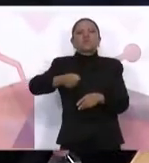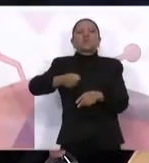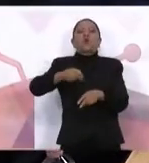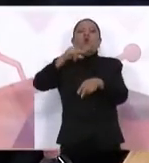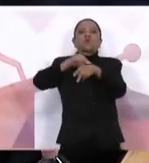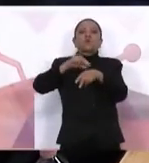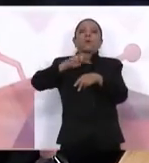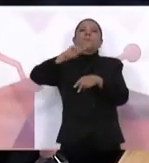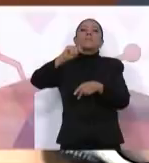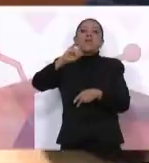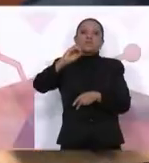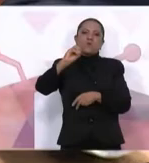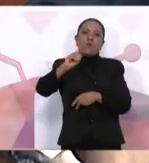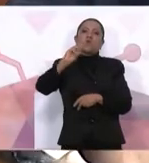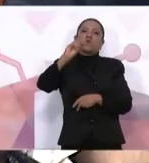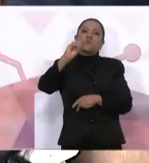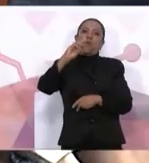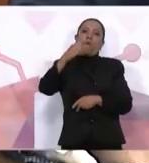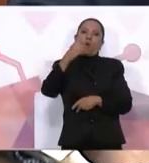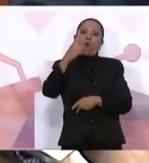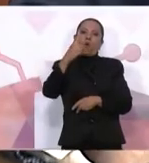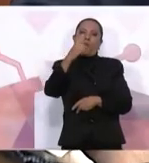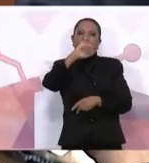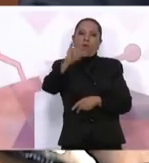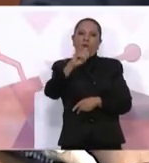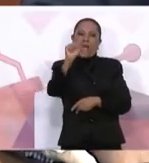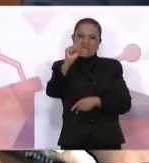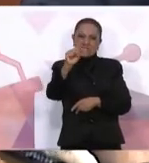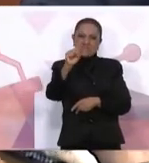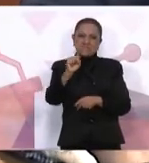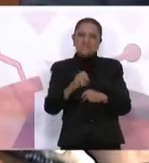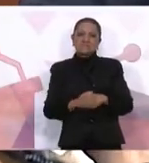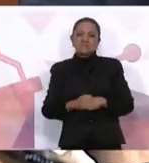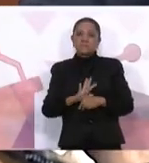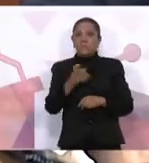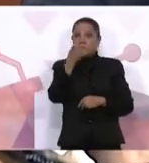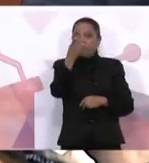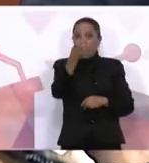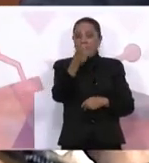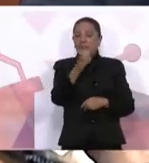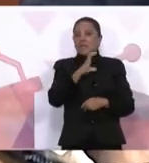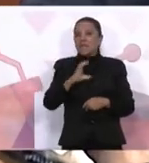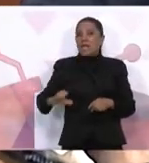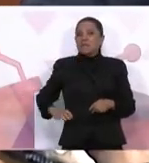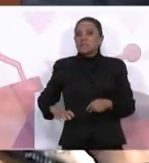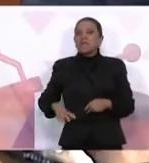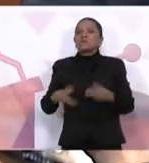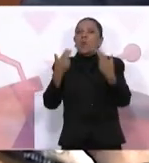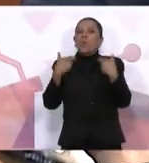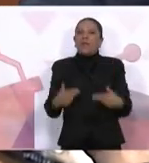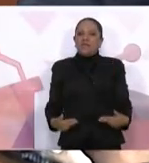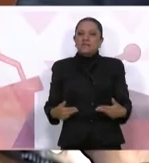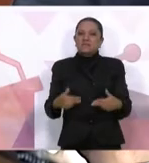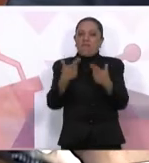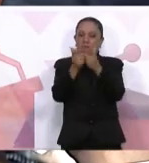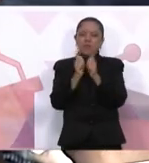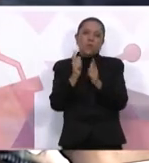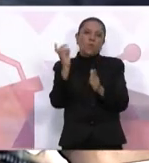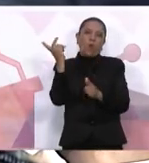adelante candidato pueblo de morelos estamos en una elección de estado